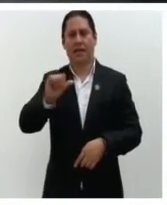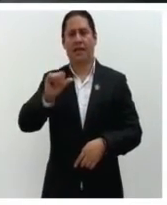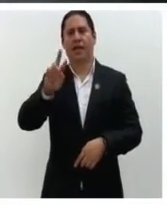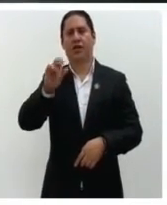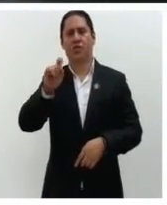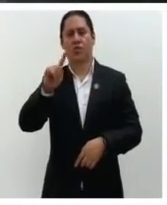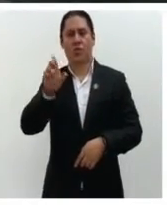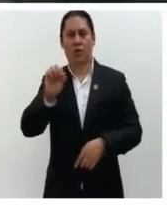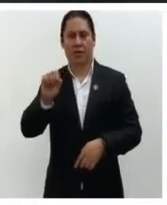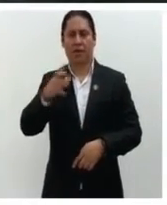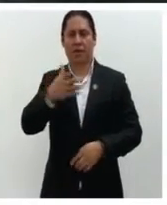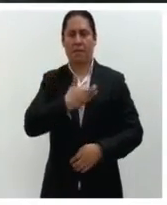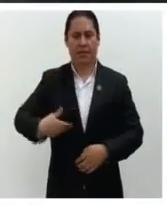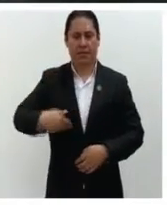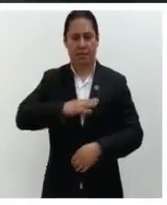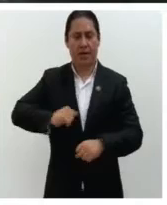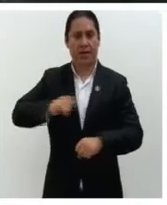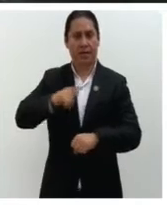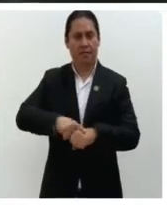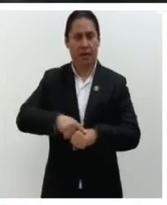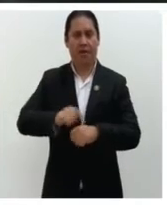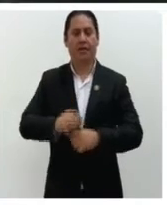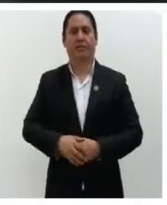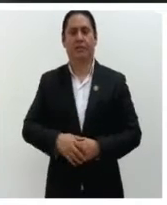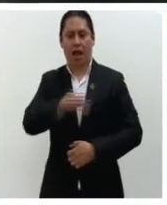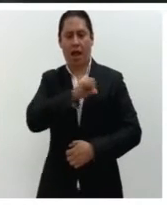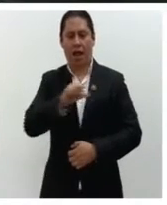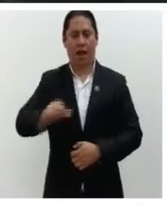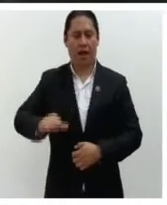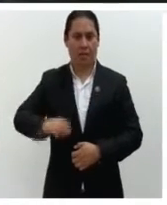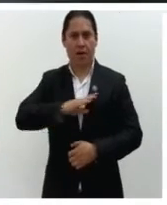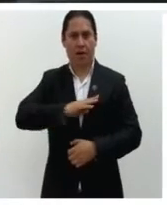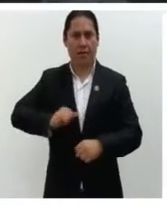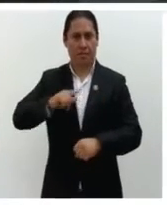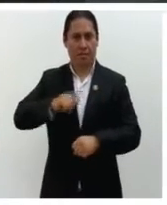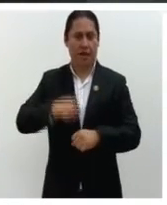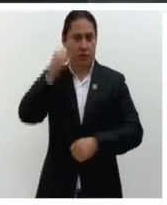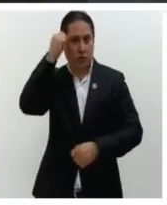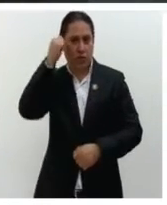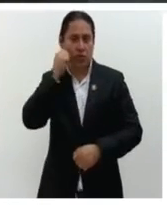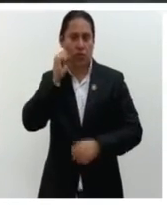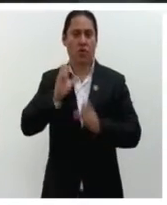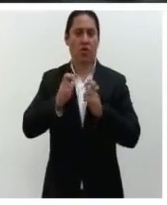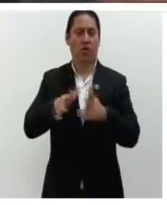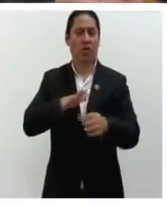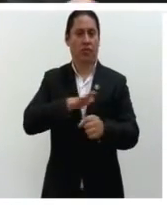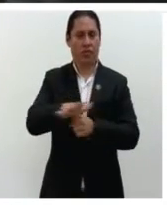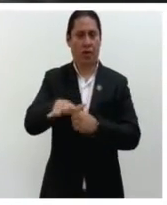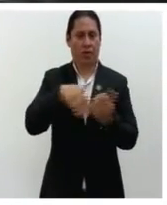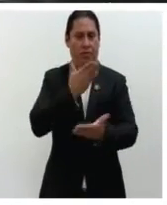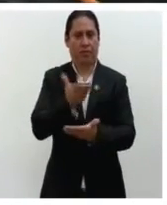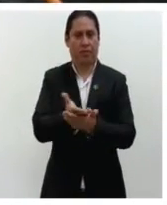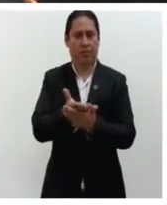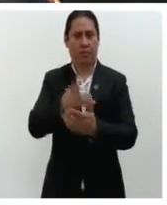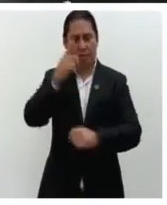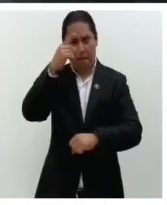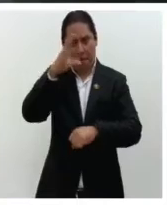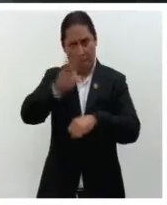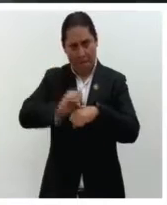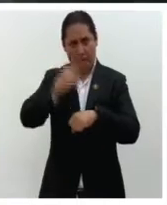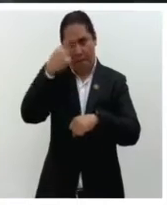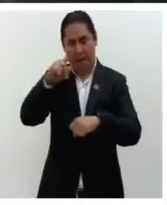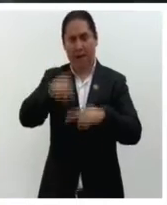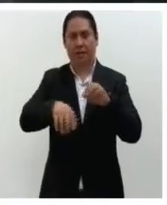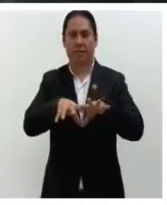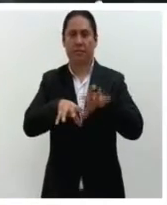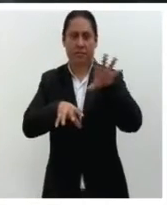Mecamendi, presidenta municipal interina del Honorable Ayuntamiento de Suchiapa, Chiapas, por medio del cual solicita autorización